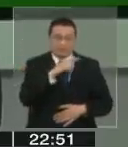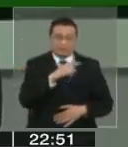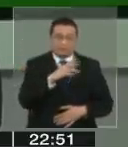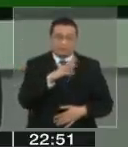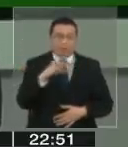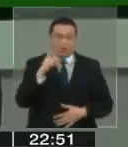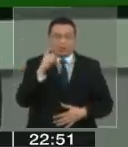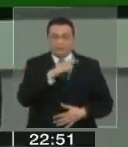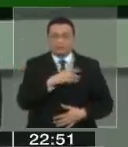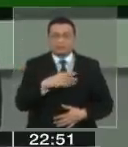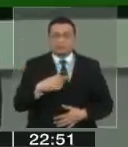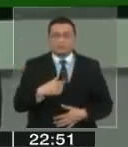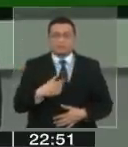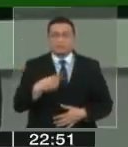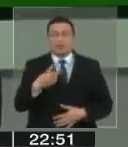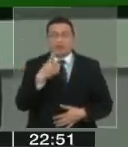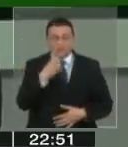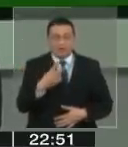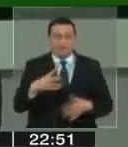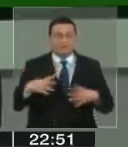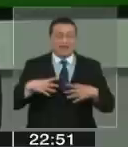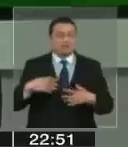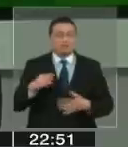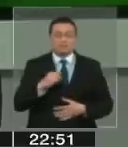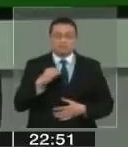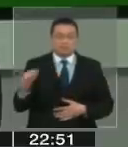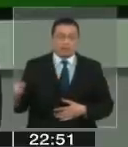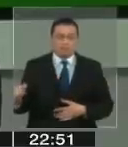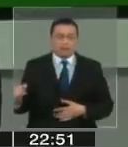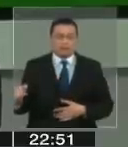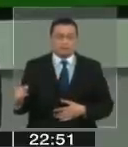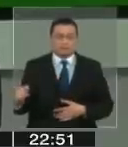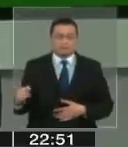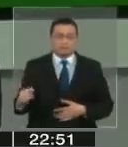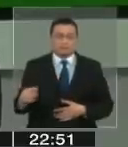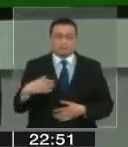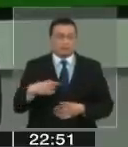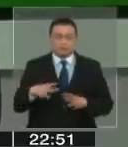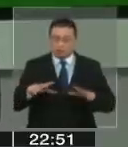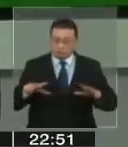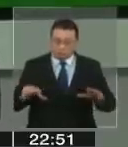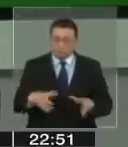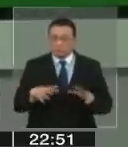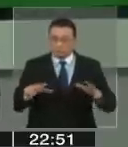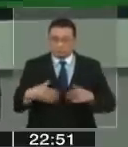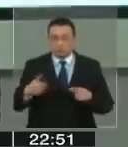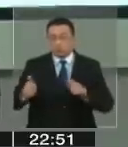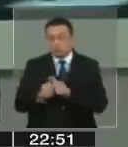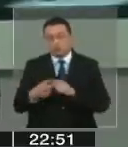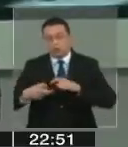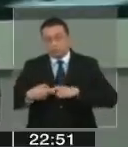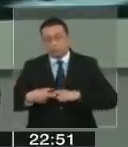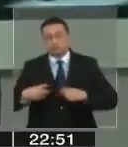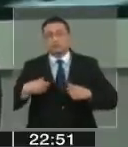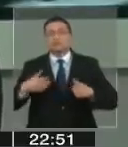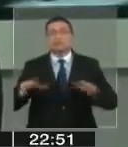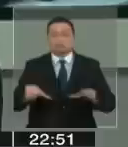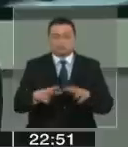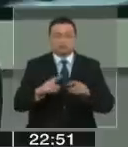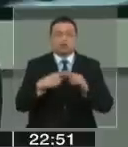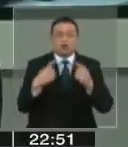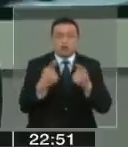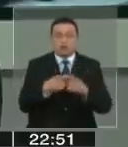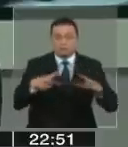Es muy difícil. Mi sueño es verla feliz siempre. Voy a hacer todo lo que posible con mi señora y con toda la gente que nos